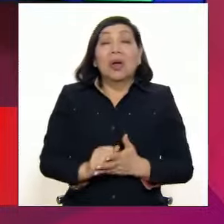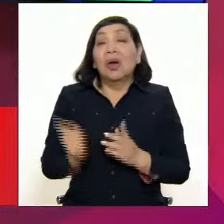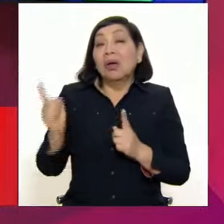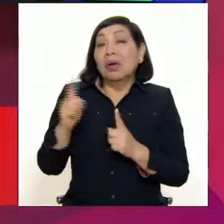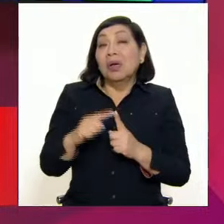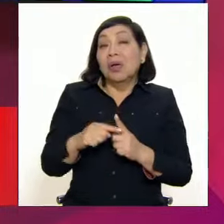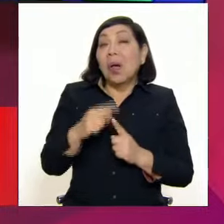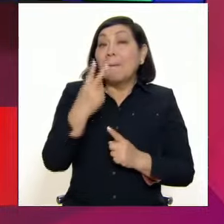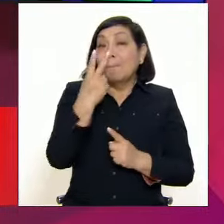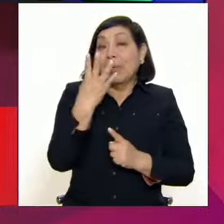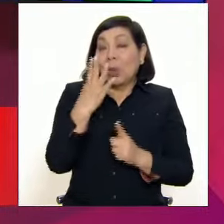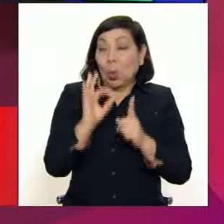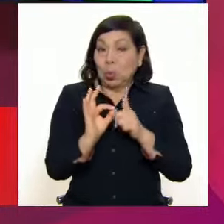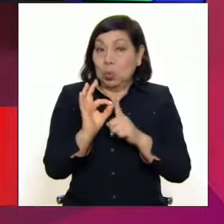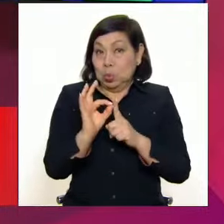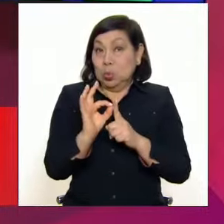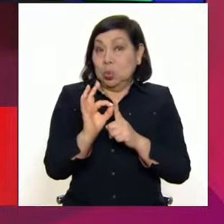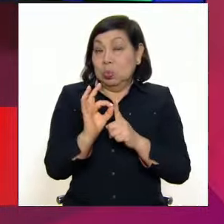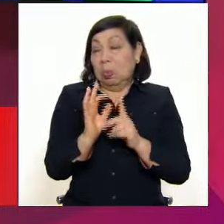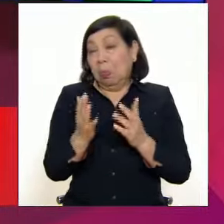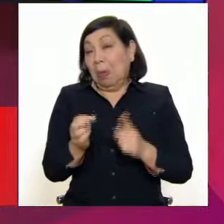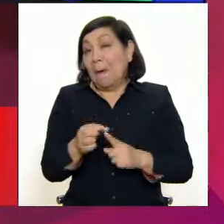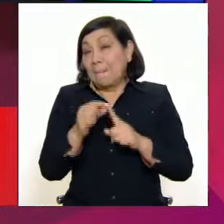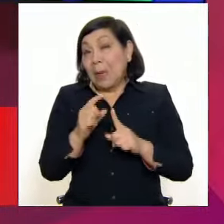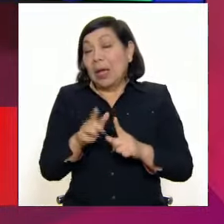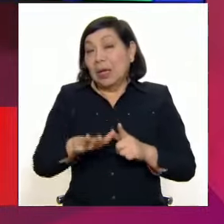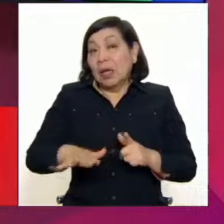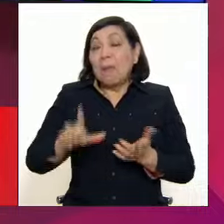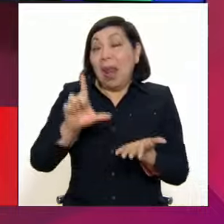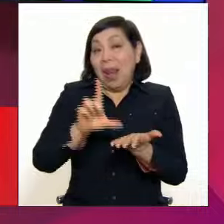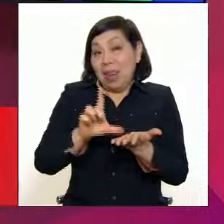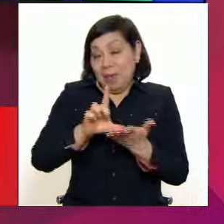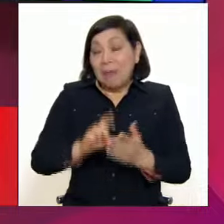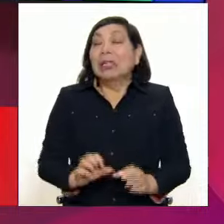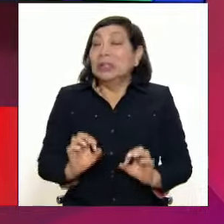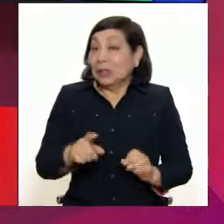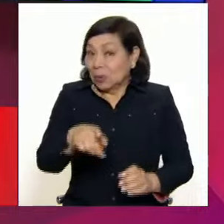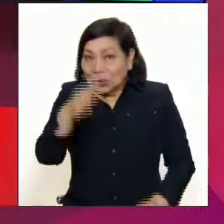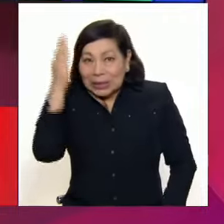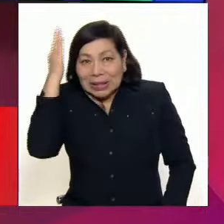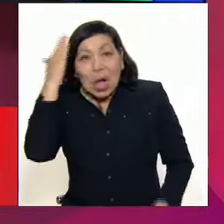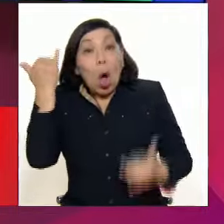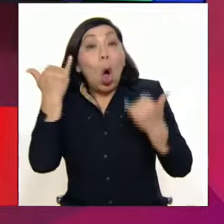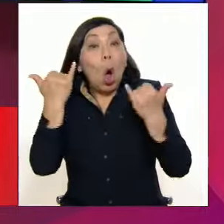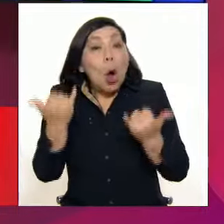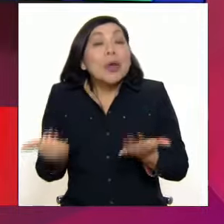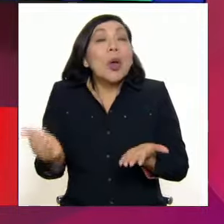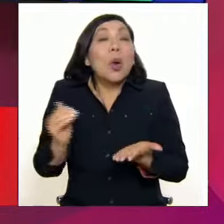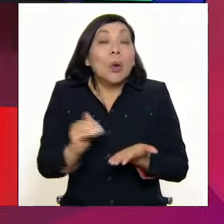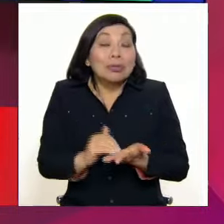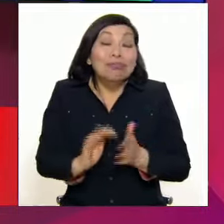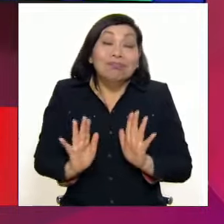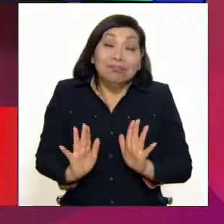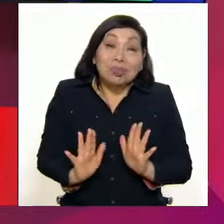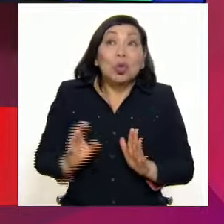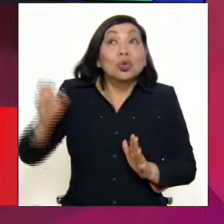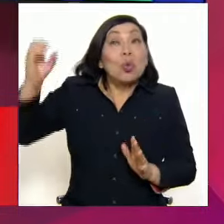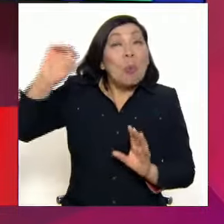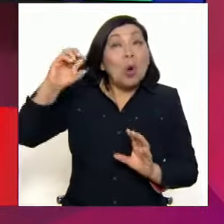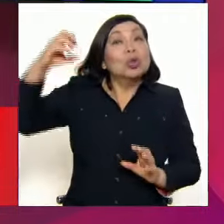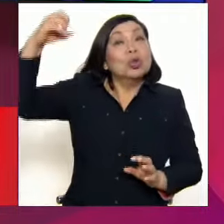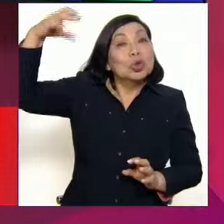los 24 grados, en especial para la zona de Lima Este. Así que ya saben, el día de hoy otra vez probabilidad de brillo